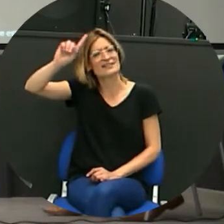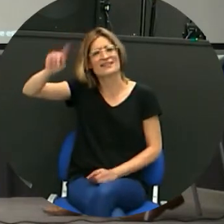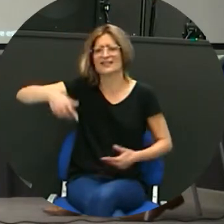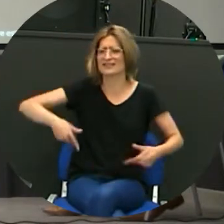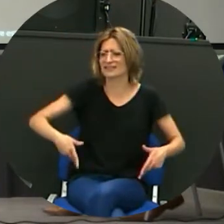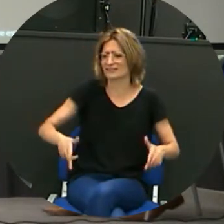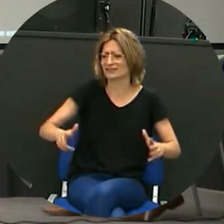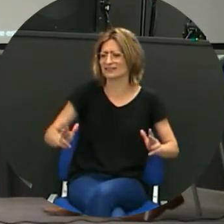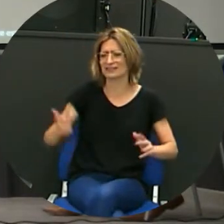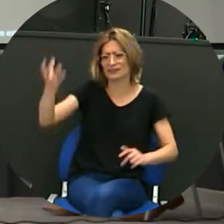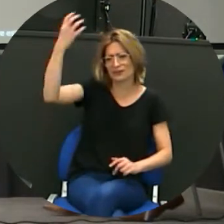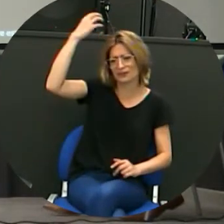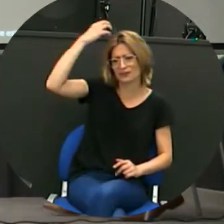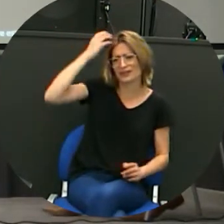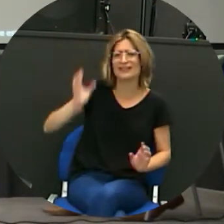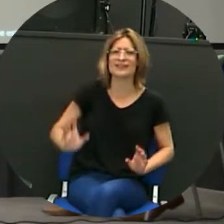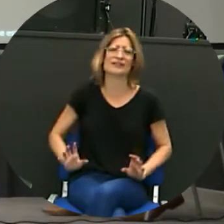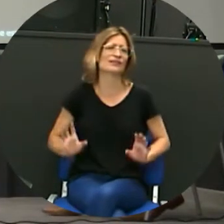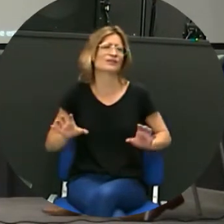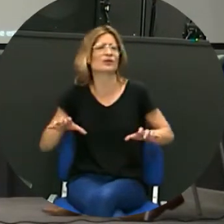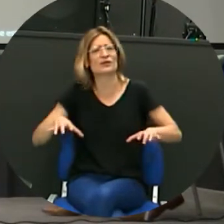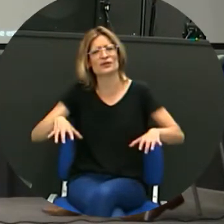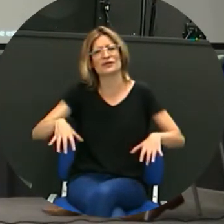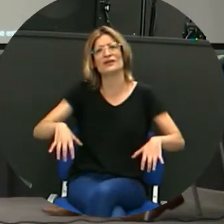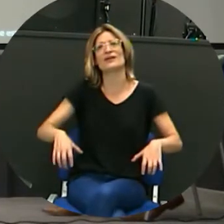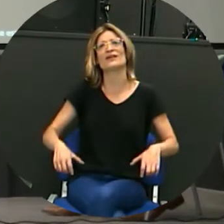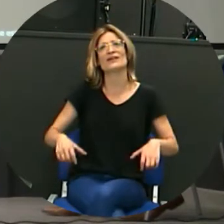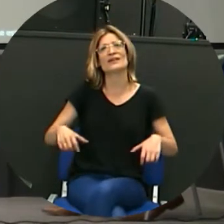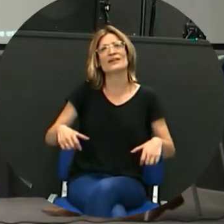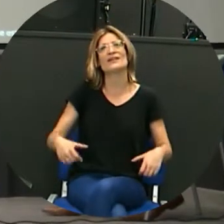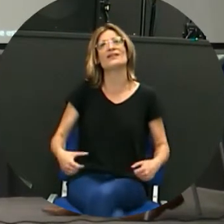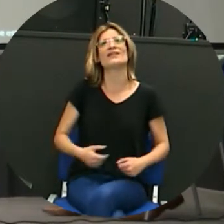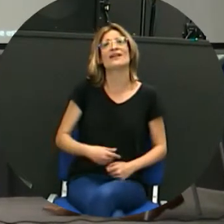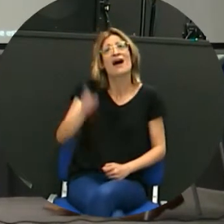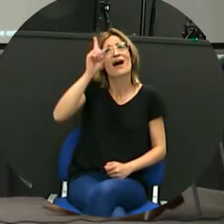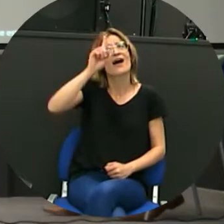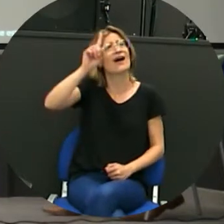al que está sentado en el trono,